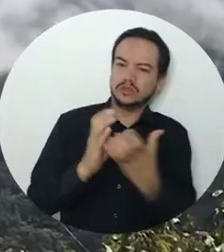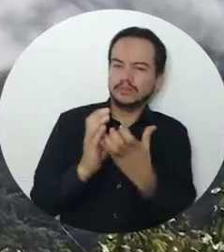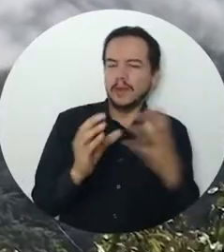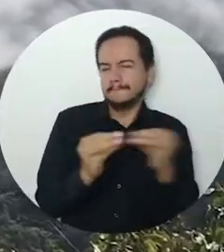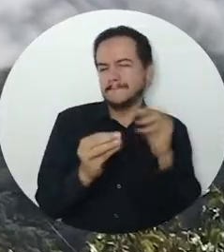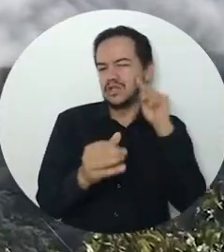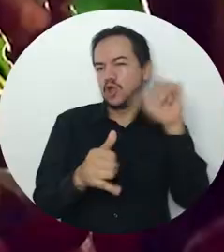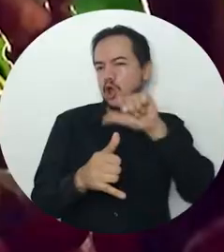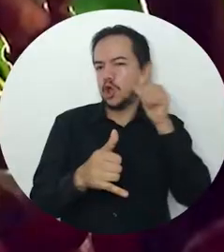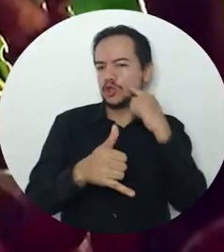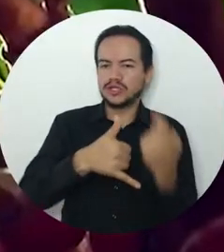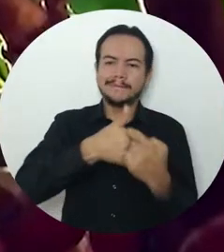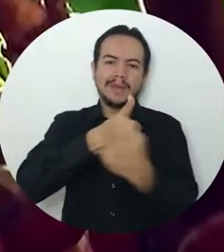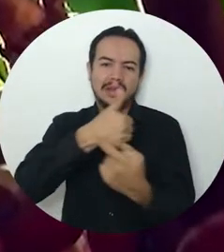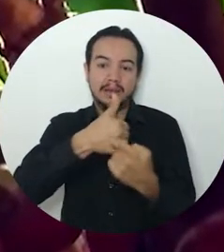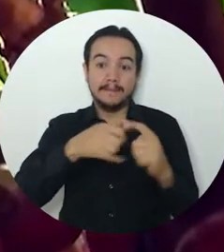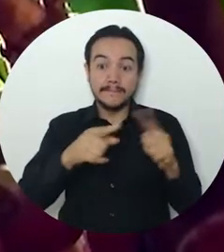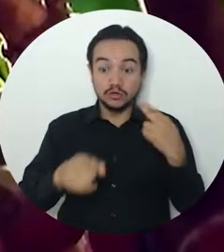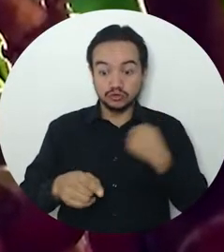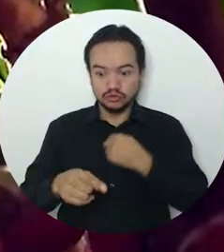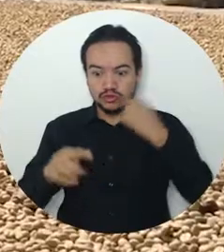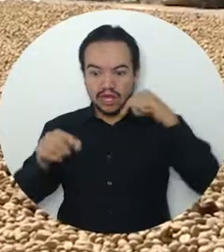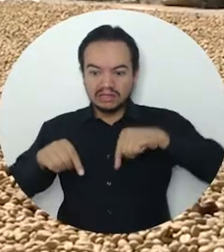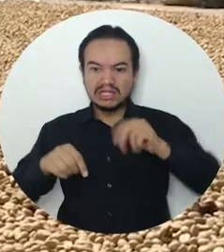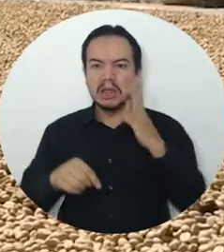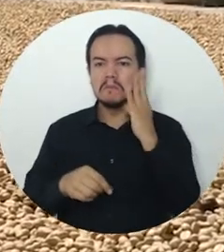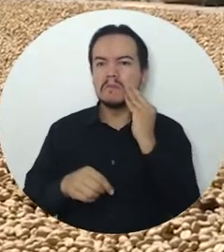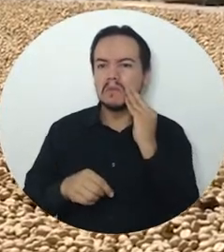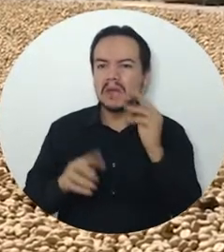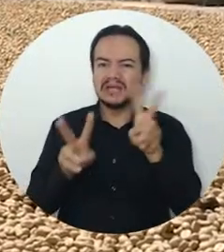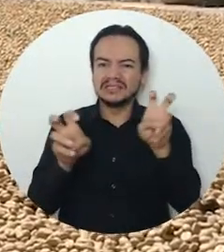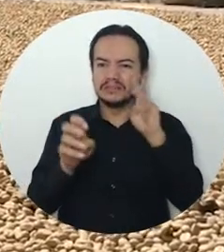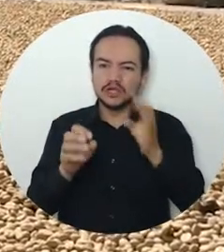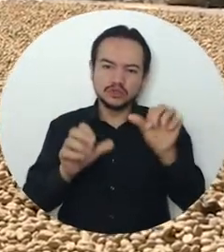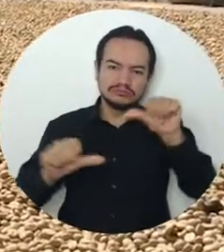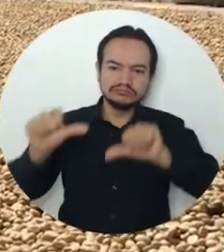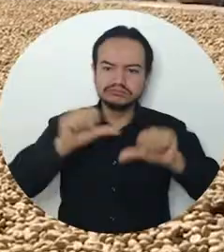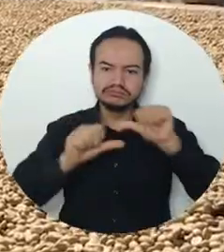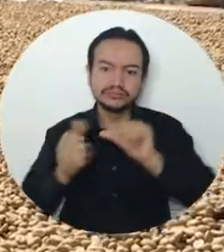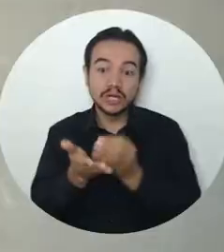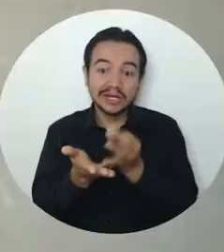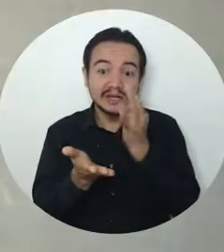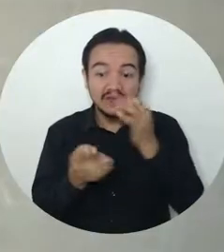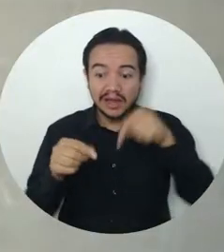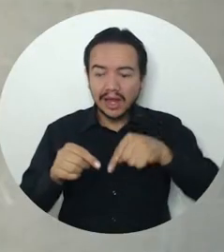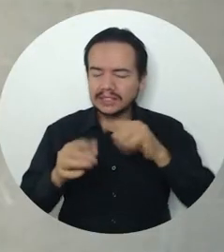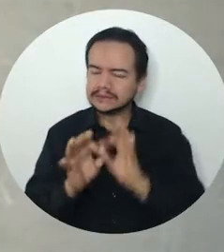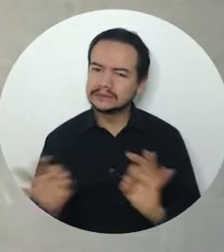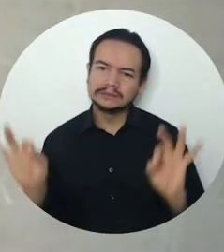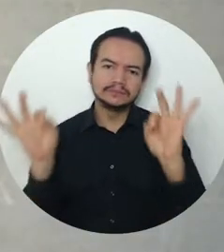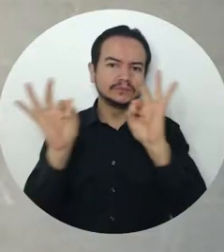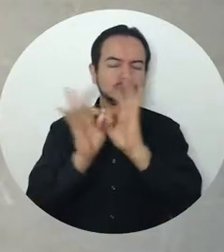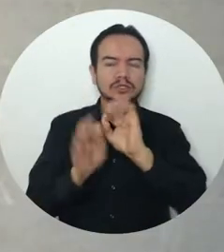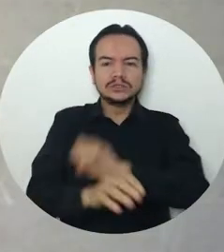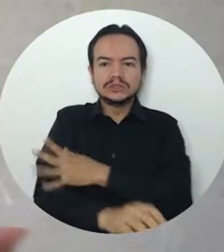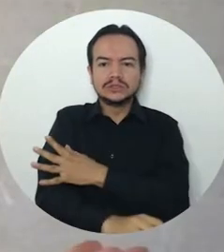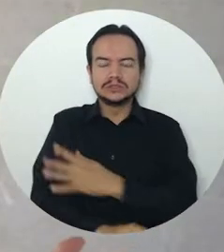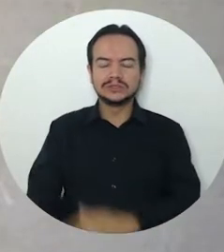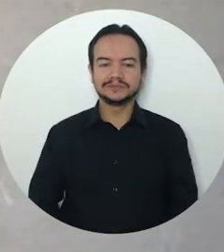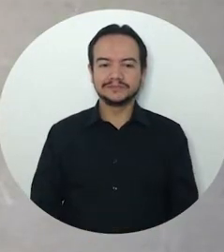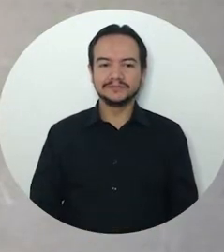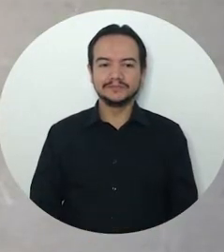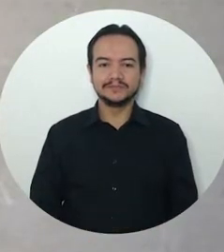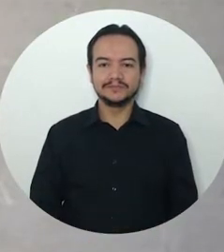de que la Sierra Nevada produce uno de los mejores cafés del mundo, obviamente acompañado a los demás departamentos, pero para nosotros como el gremio de baristas, de tostadores, de catadores, es